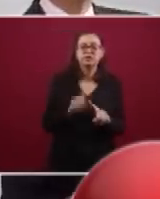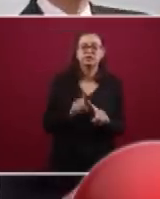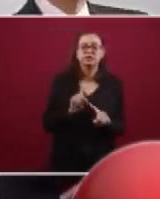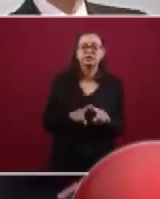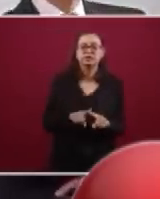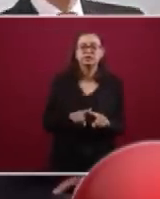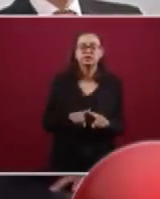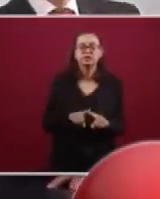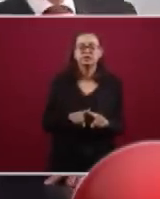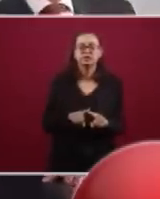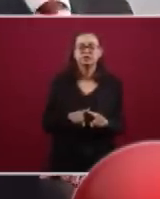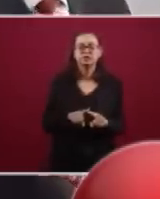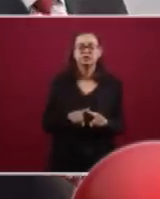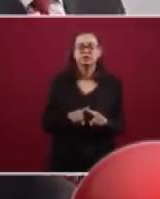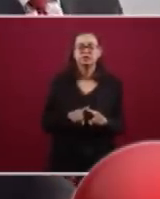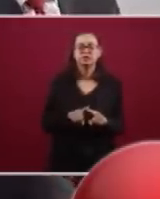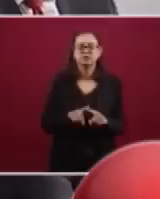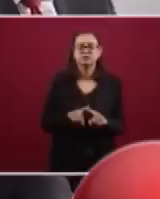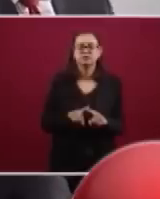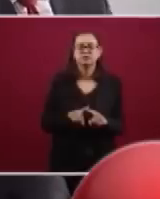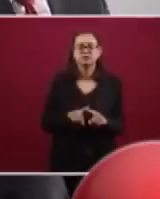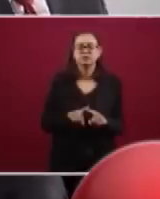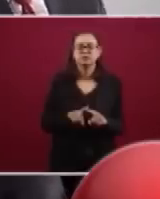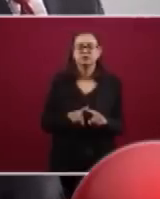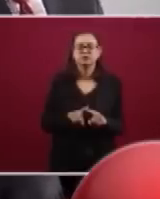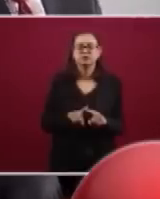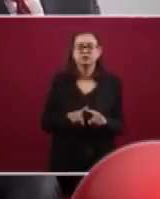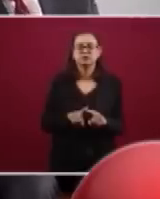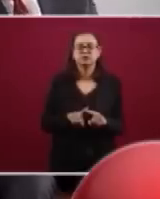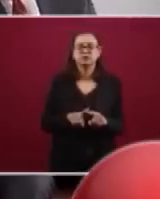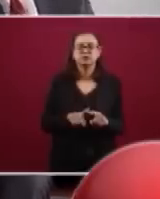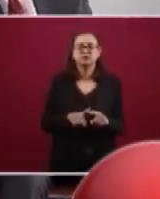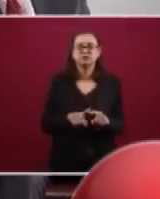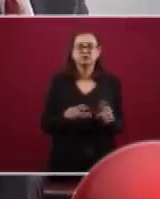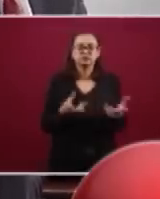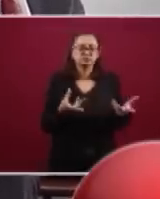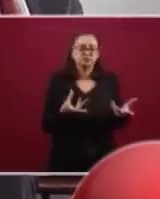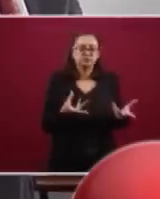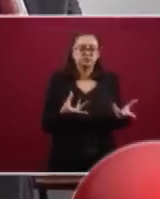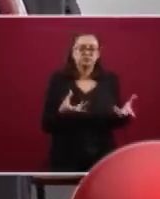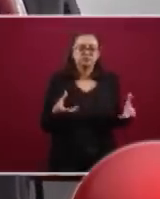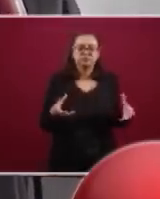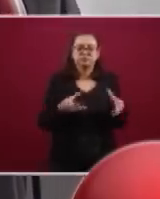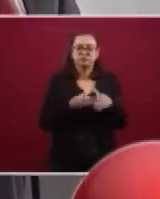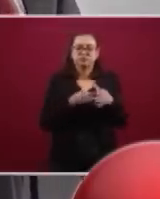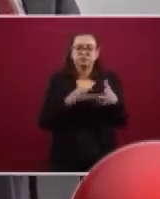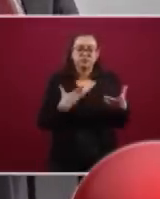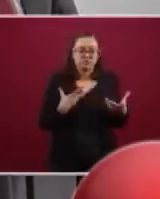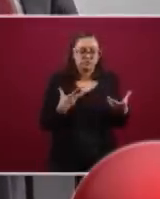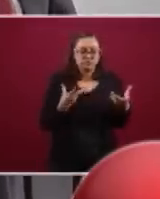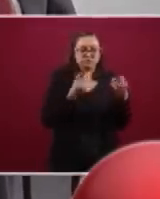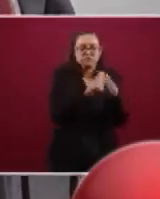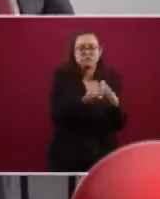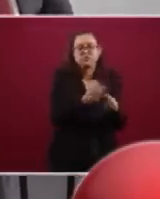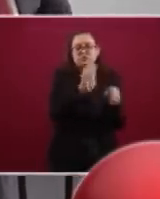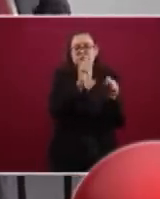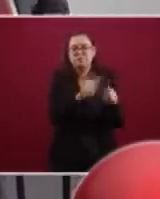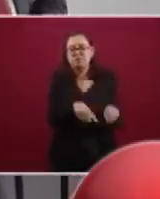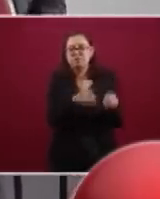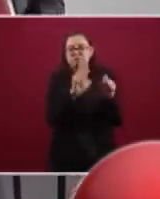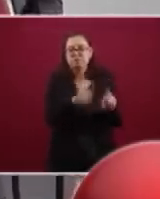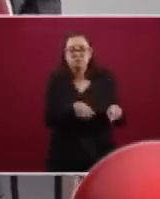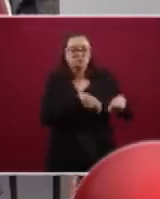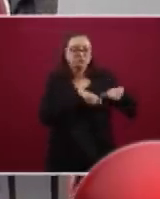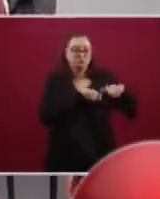eran los medios de comunicación, vamos a decir, convencionales. Los